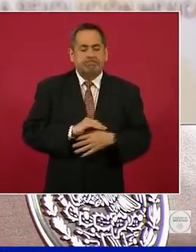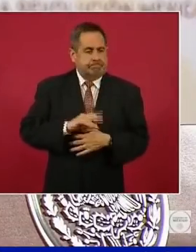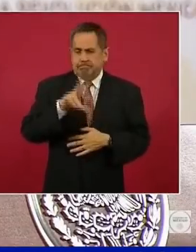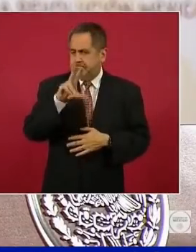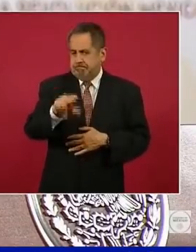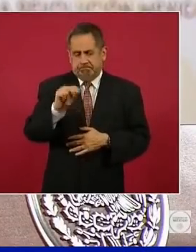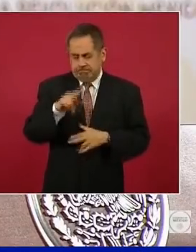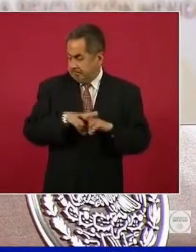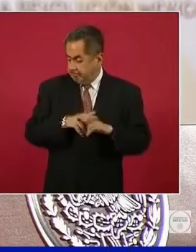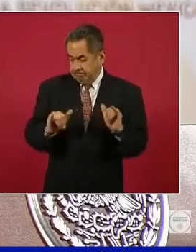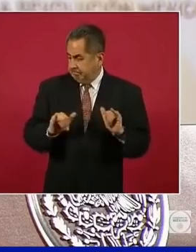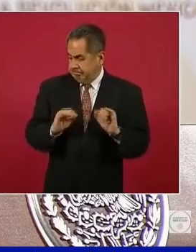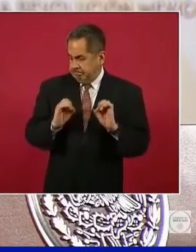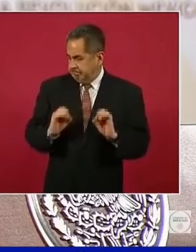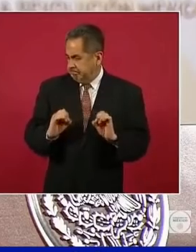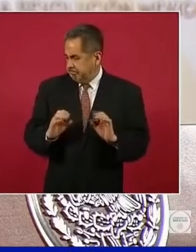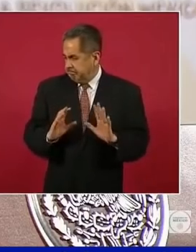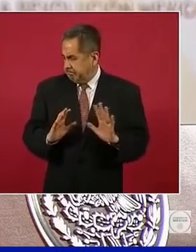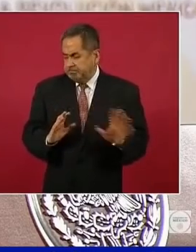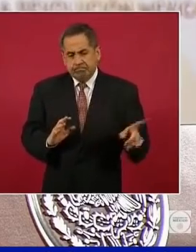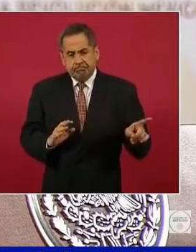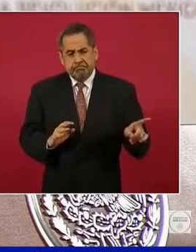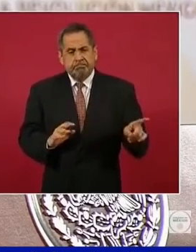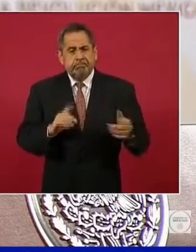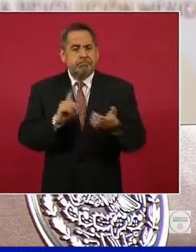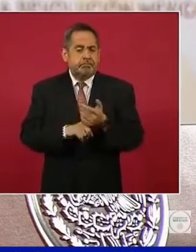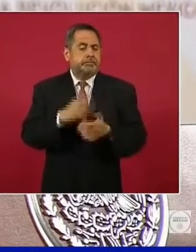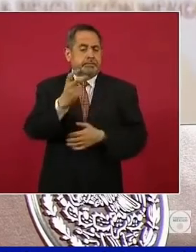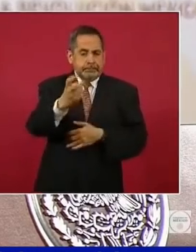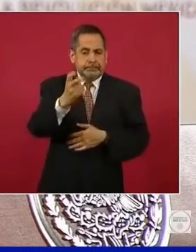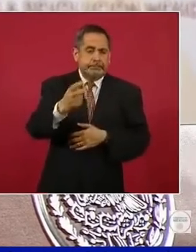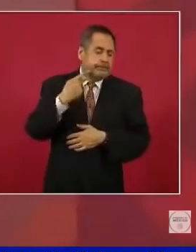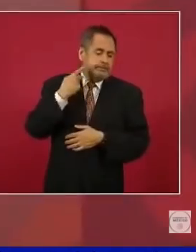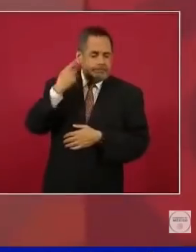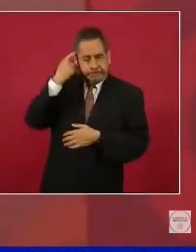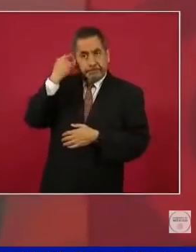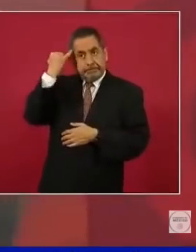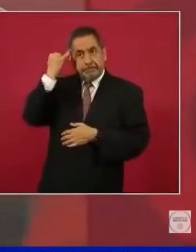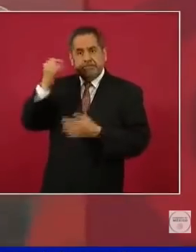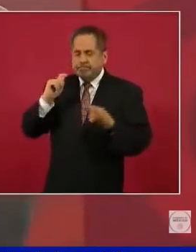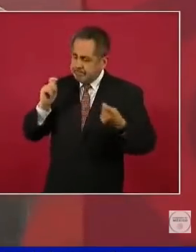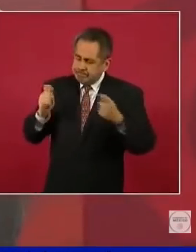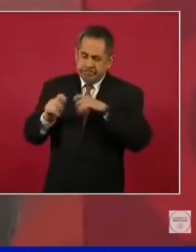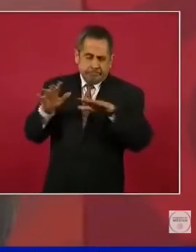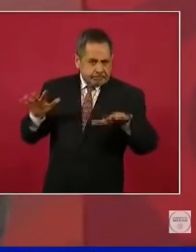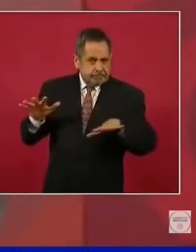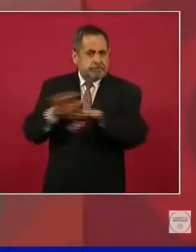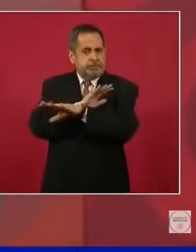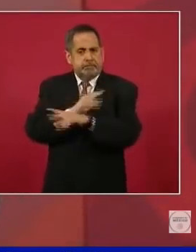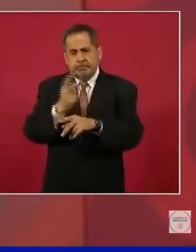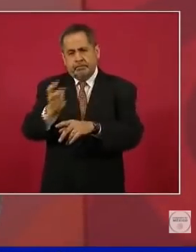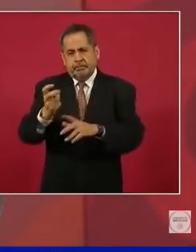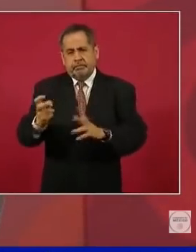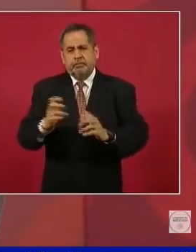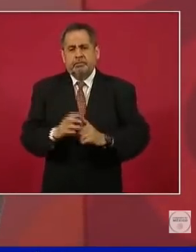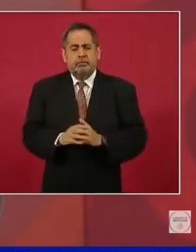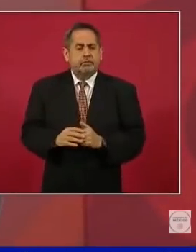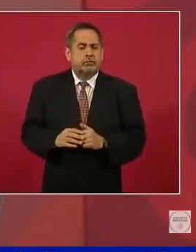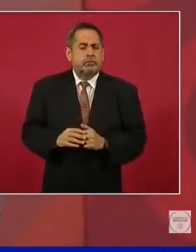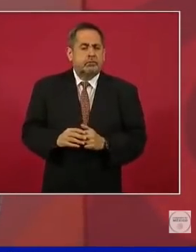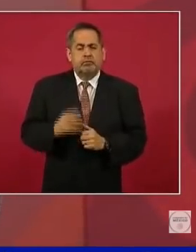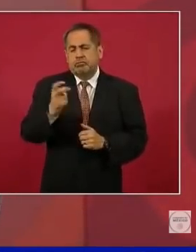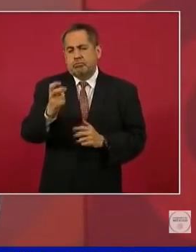los políticos corruptos. Ese es el cambio, esa es la transformación. Por